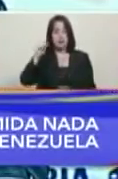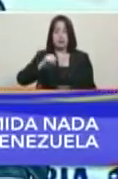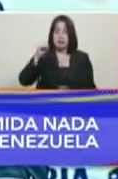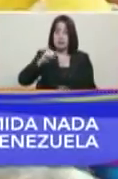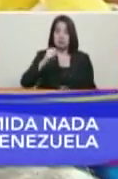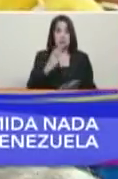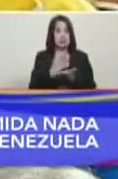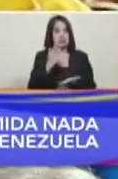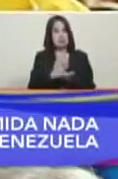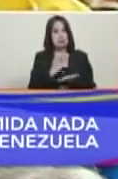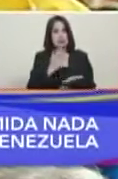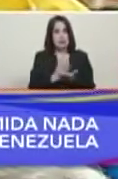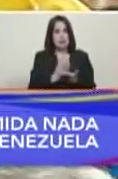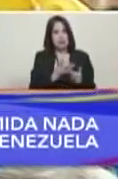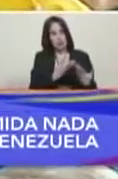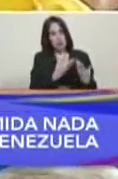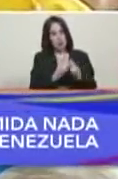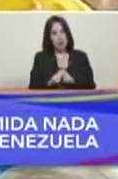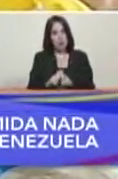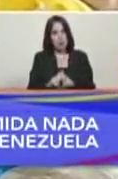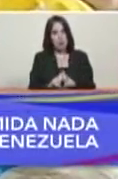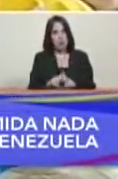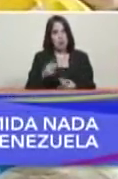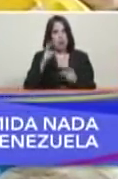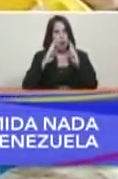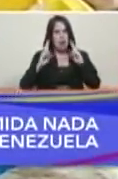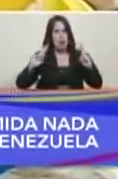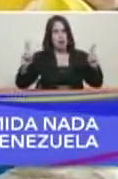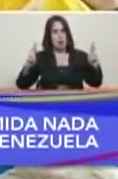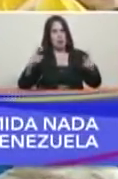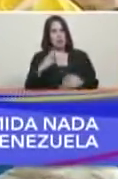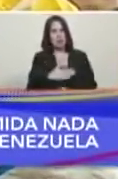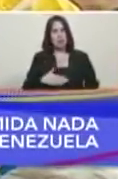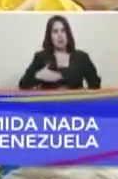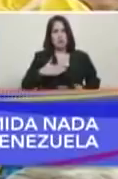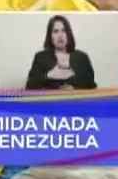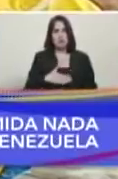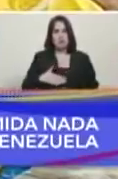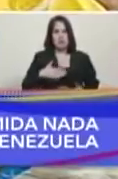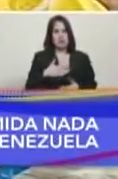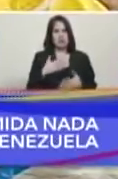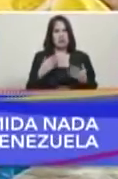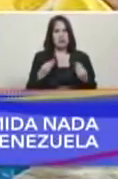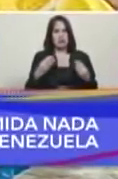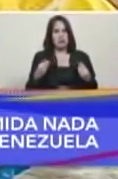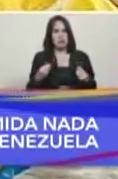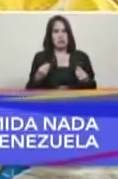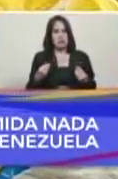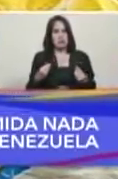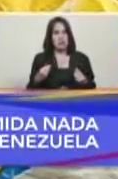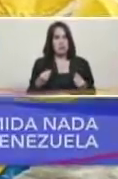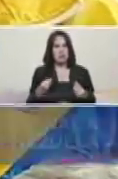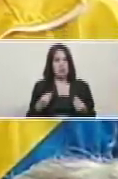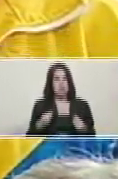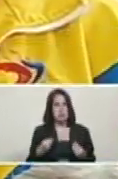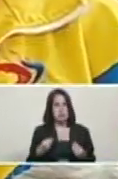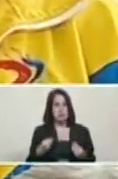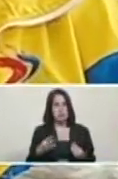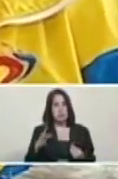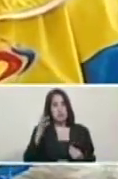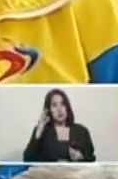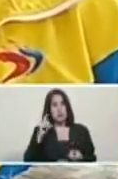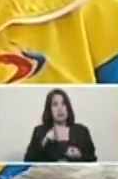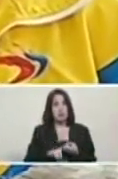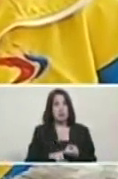siempre íbamos allá y disfrutamos mucho. Cuando Silvia, una de las anécdotas, Silvia, tal